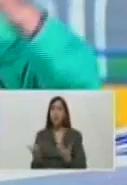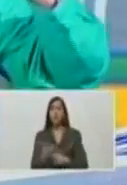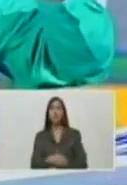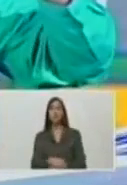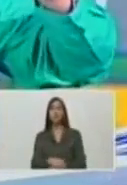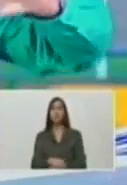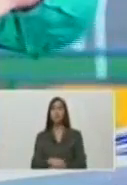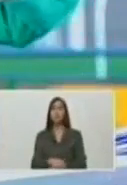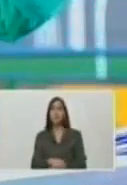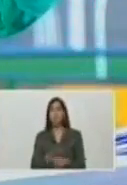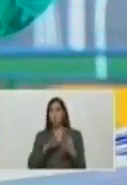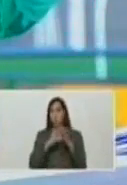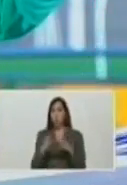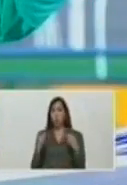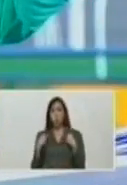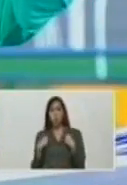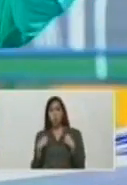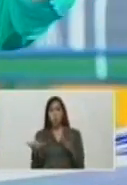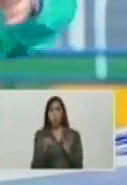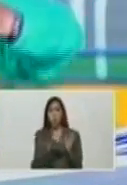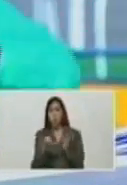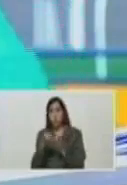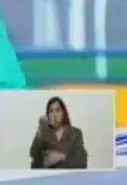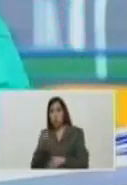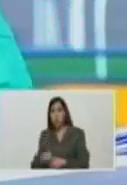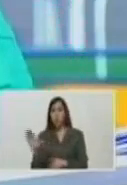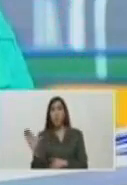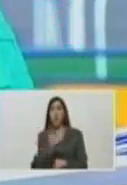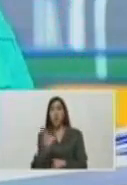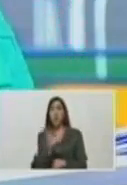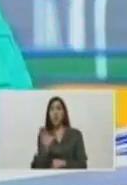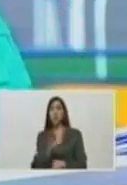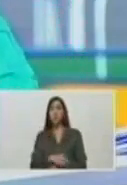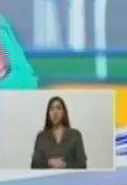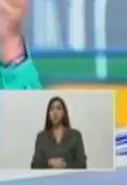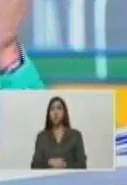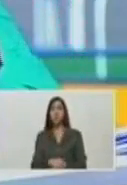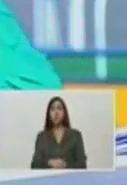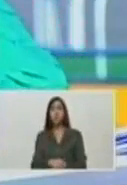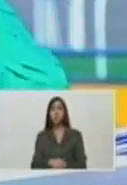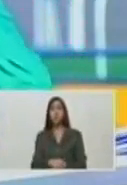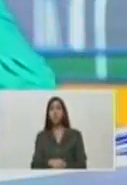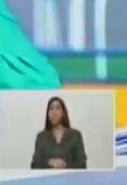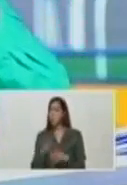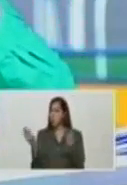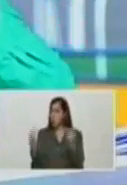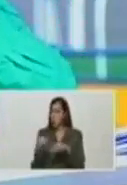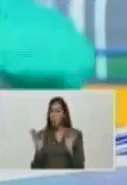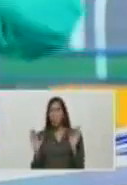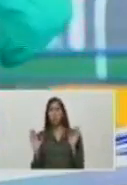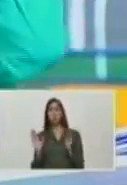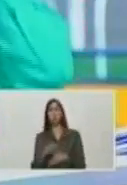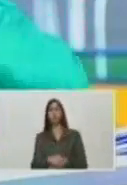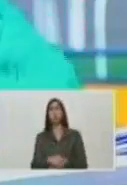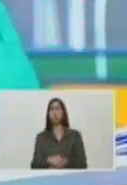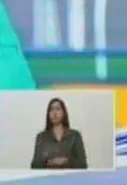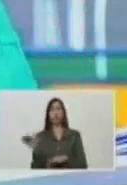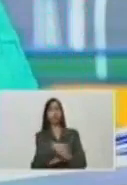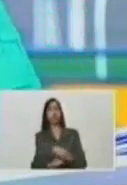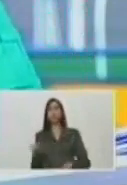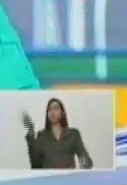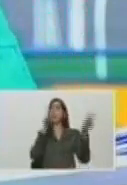De un barrio de Caracas, de una zona de la sur de Caracas. Bueno, se pusieron de acuerdo y se la pasaban recorriendo las calles